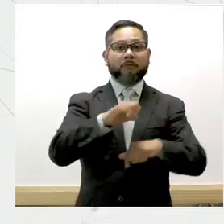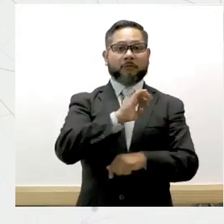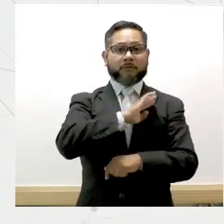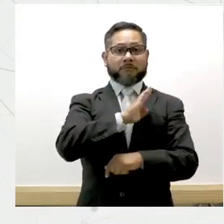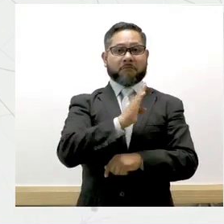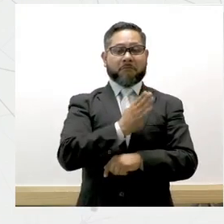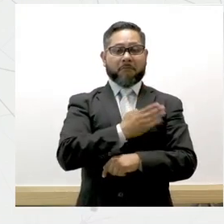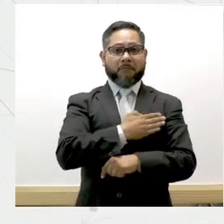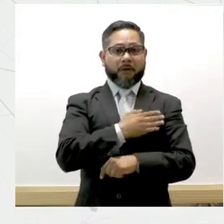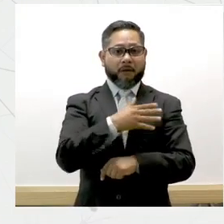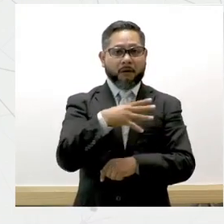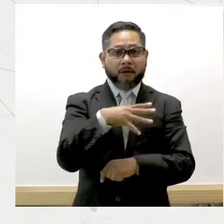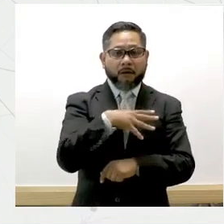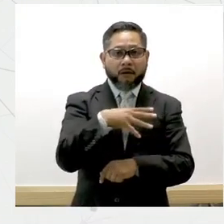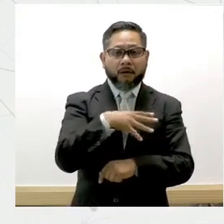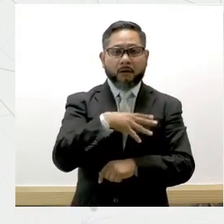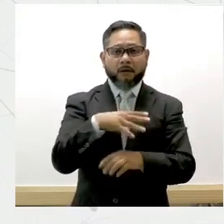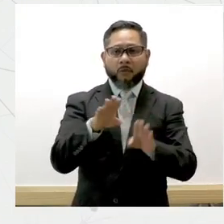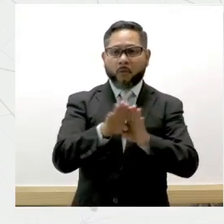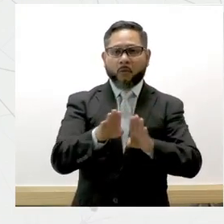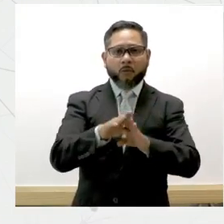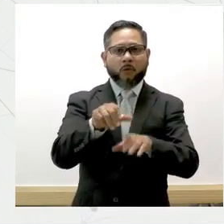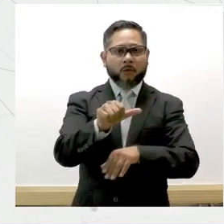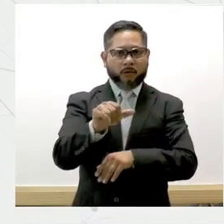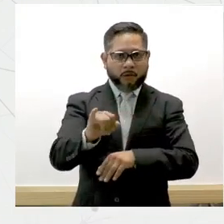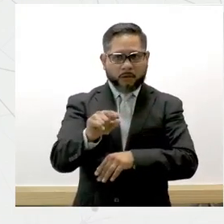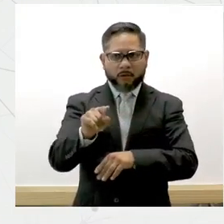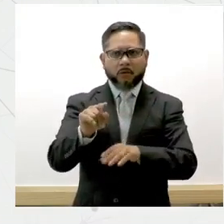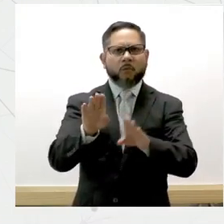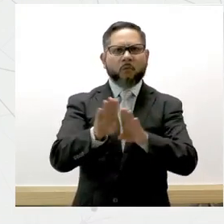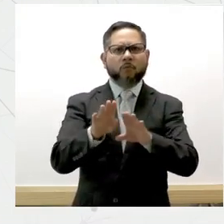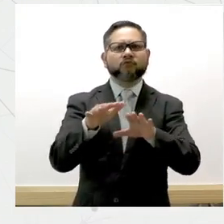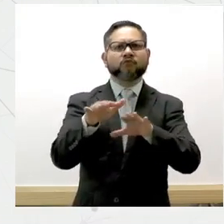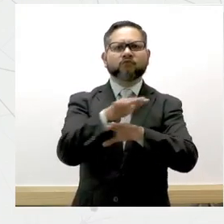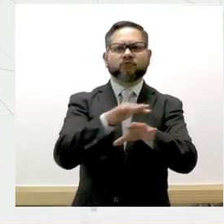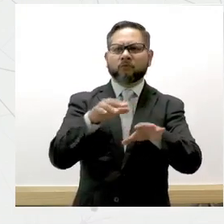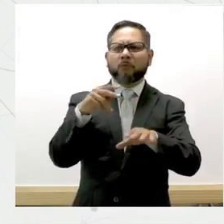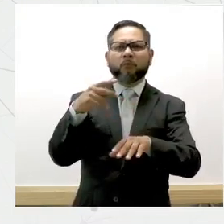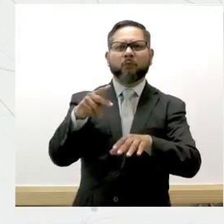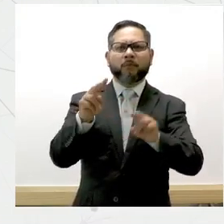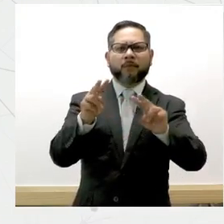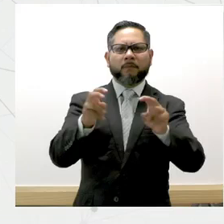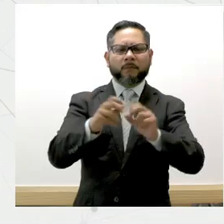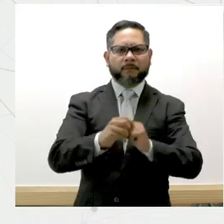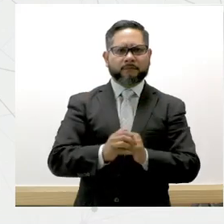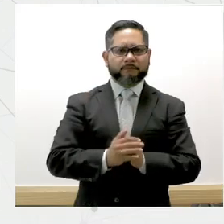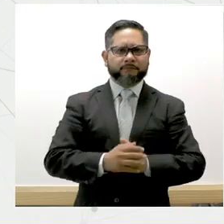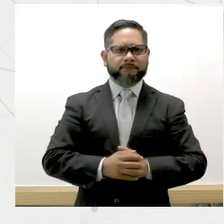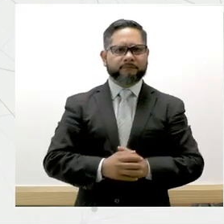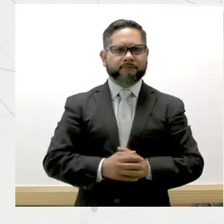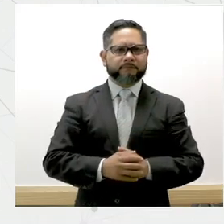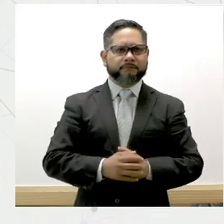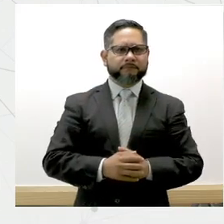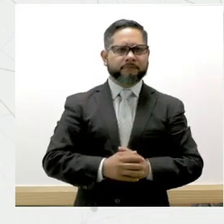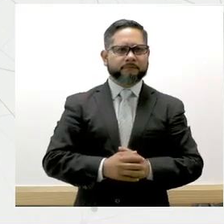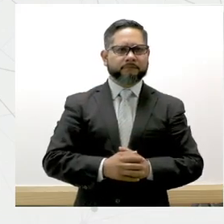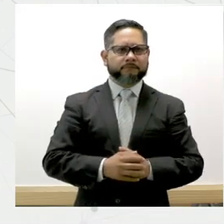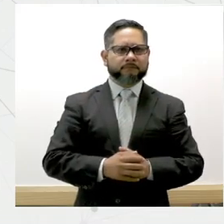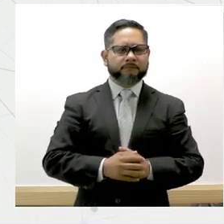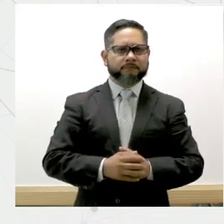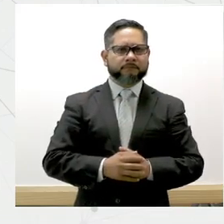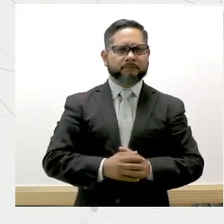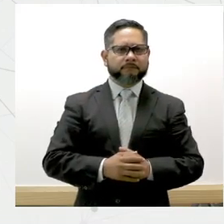de un Think to Tank de inteligencia sobre la inteligencia artificial, ¿no? Es decir, conjunto de académicos, expertos del